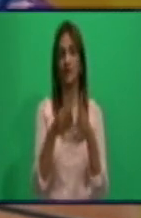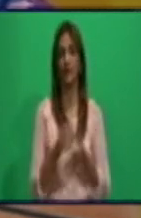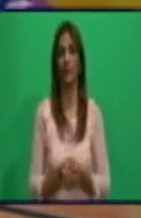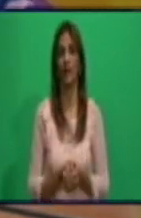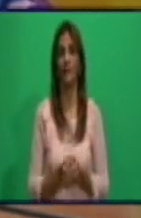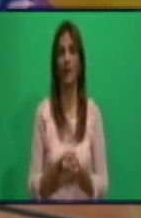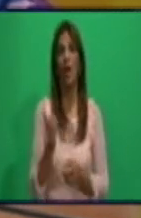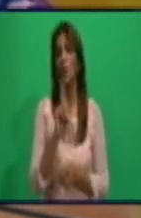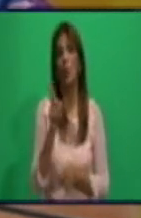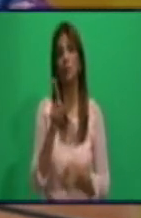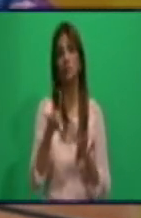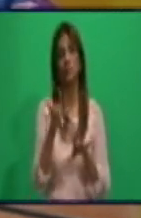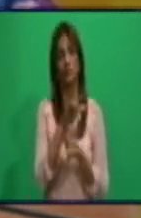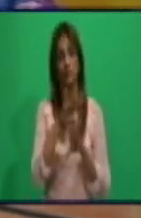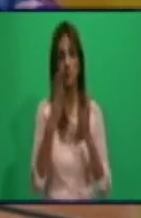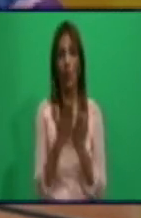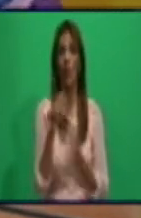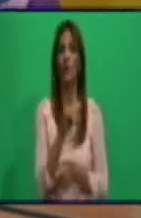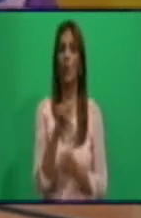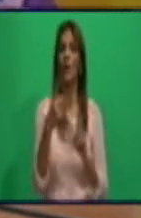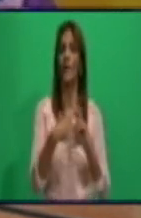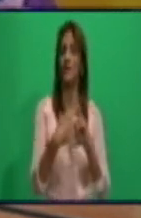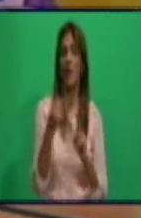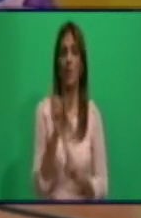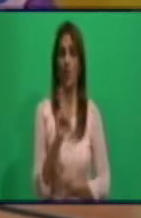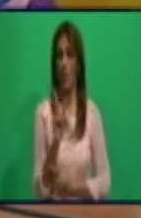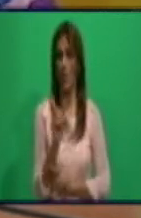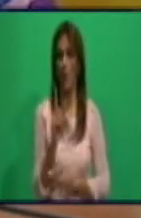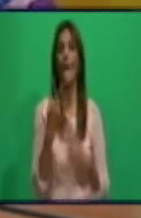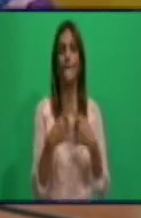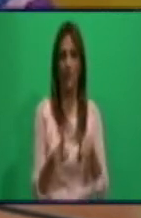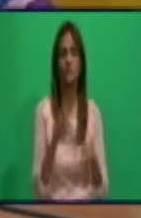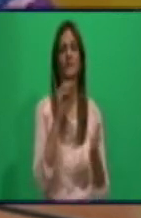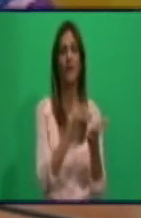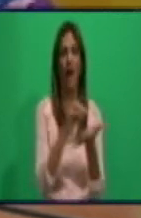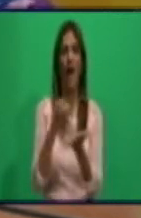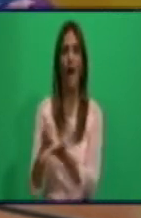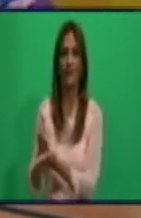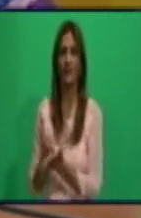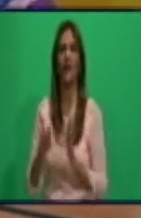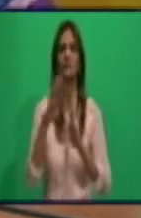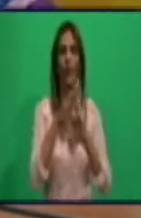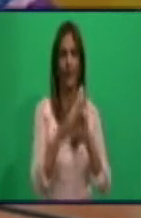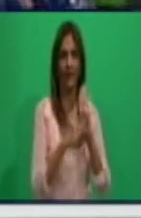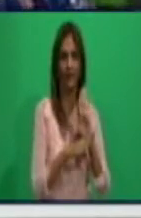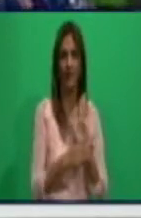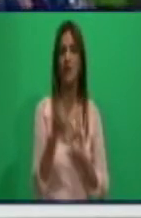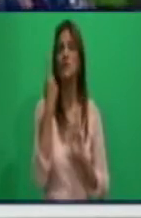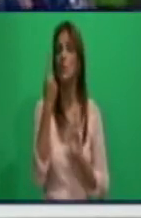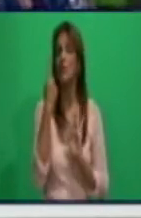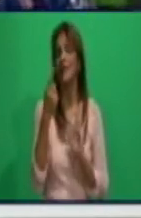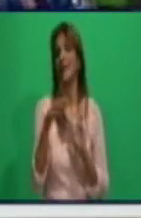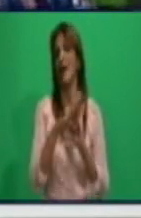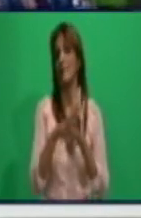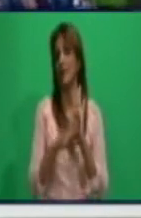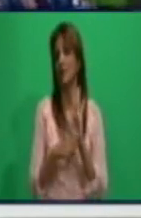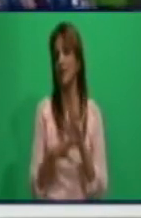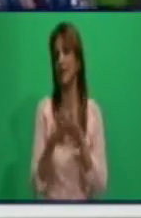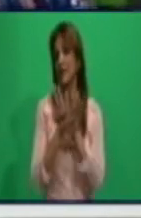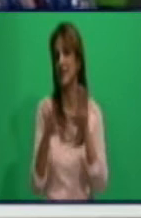de bayamo si en todo se están aplicando las medidas y una de las más significativas que ya se irradia a los